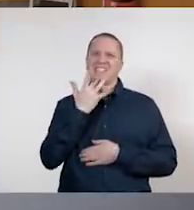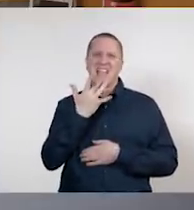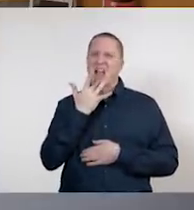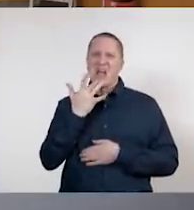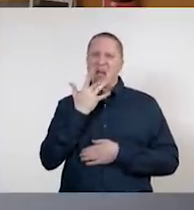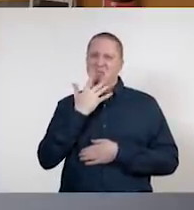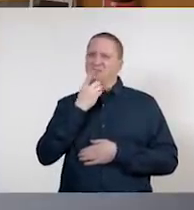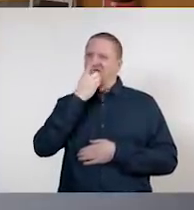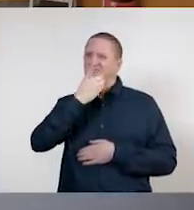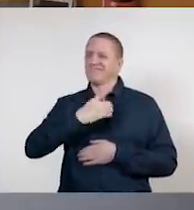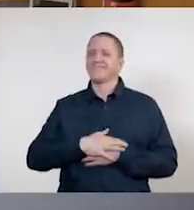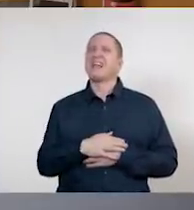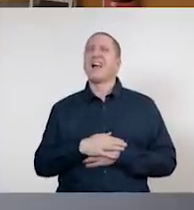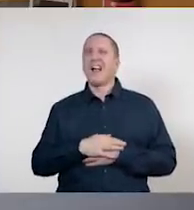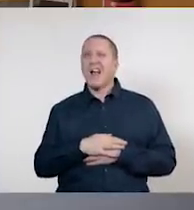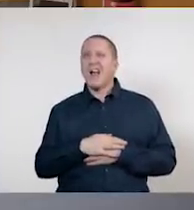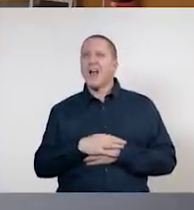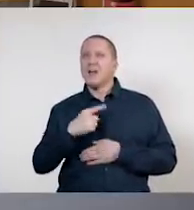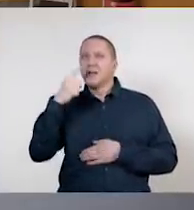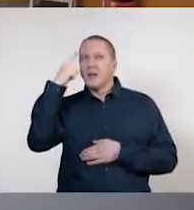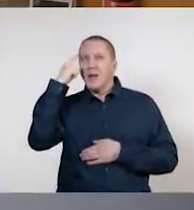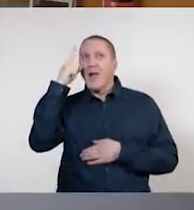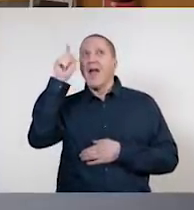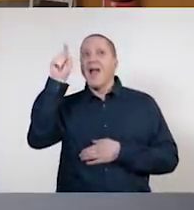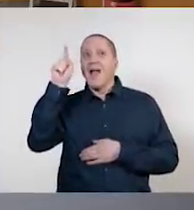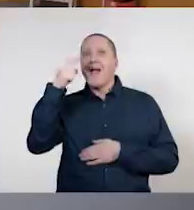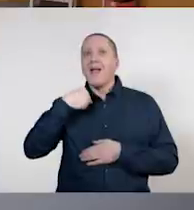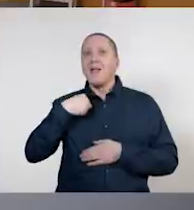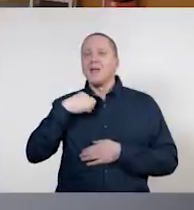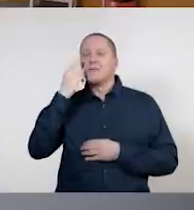sapo. Ese mismo día se fue a dormir y dijo, ya sé,